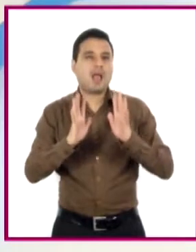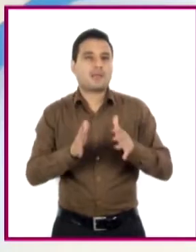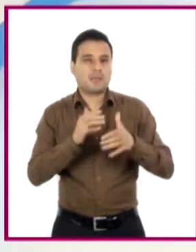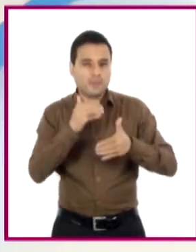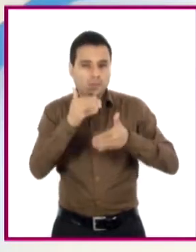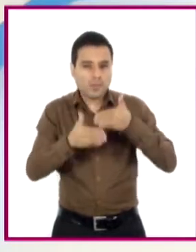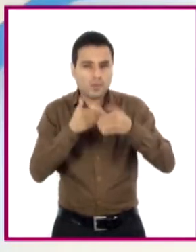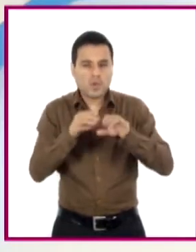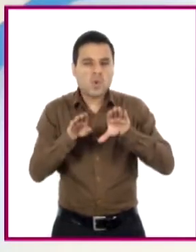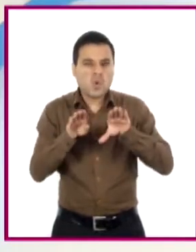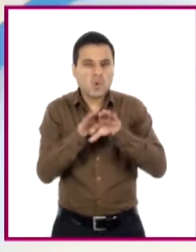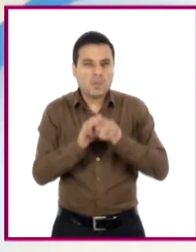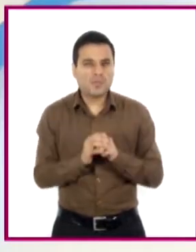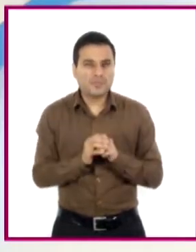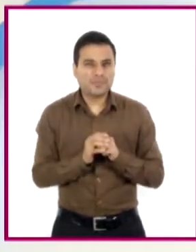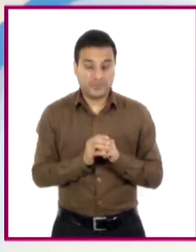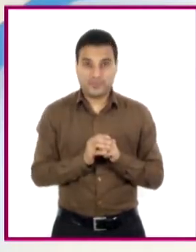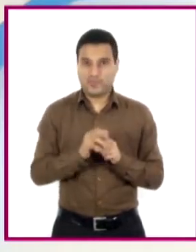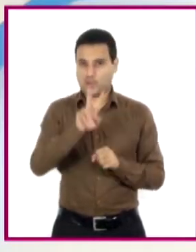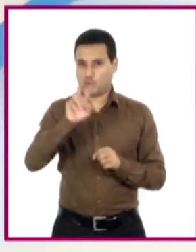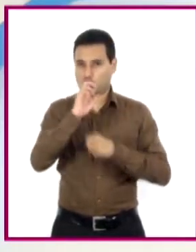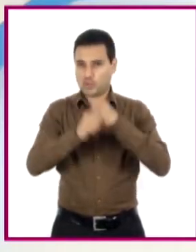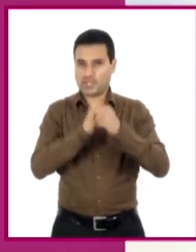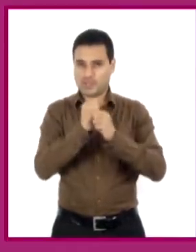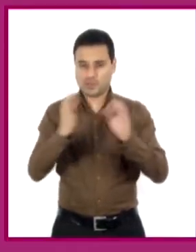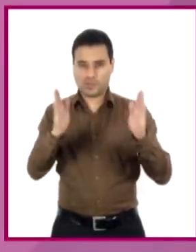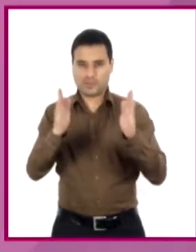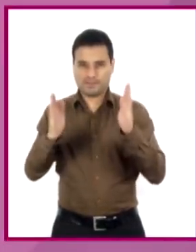durante estos 2 siglos de historia.